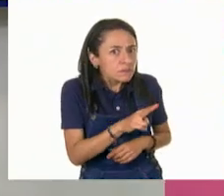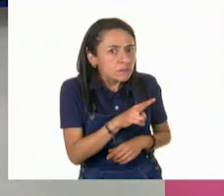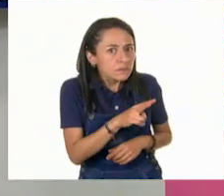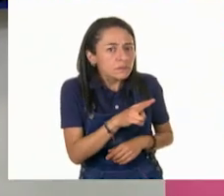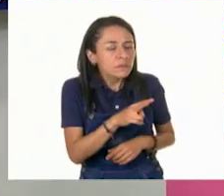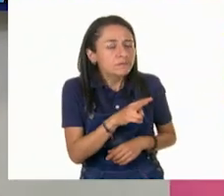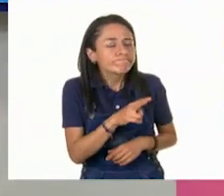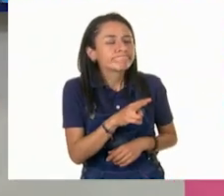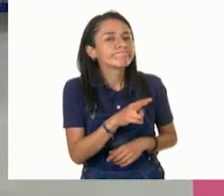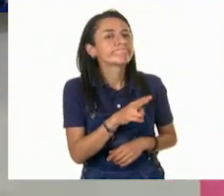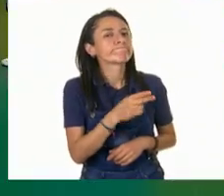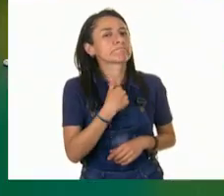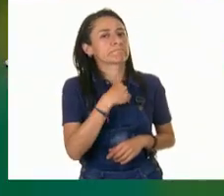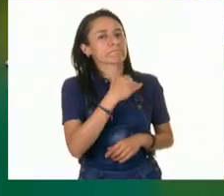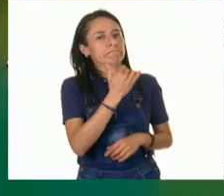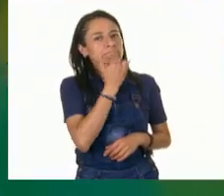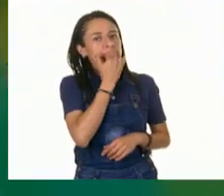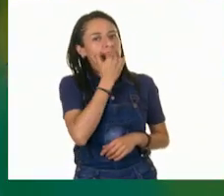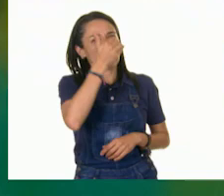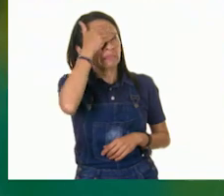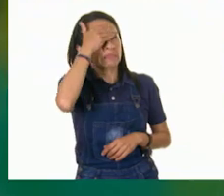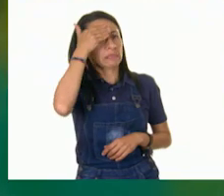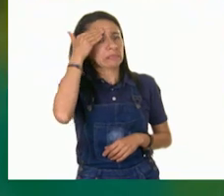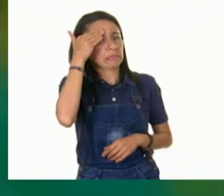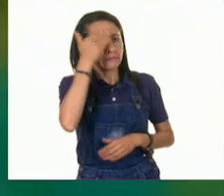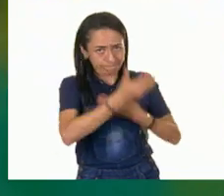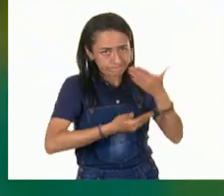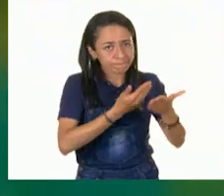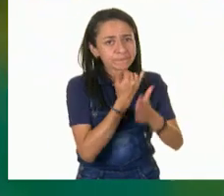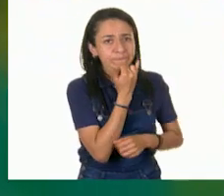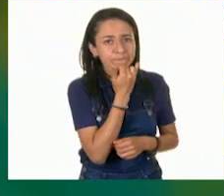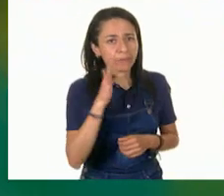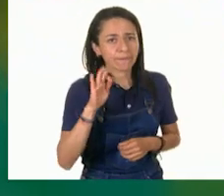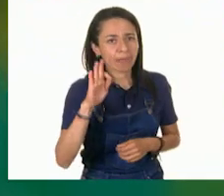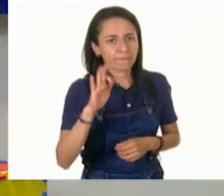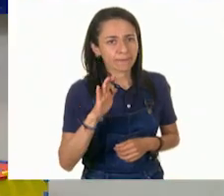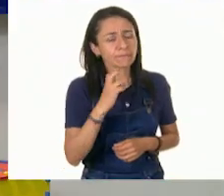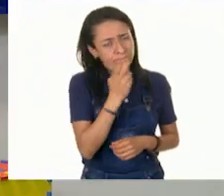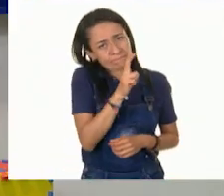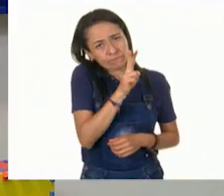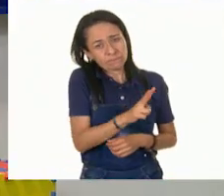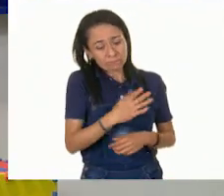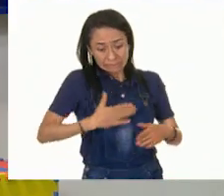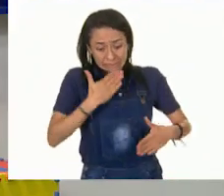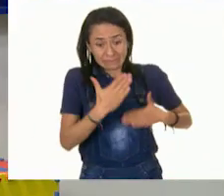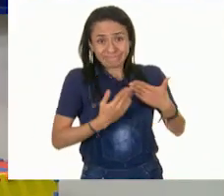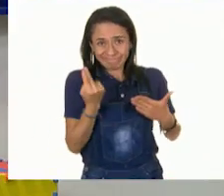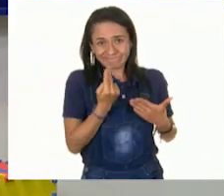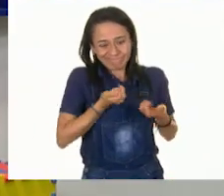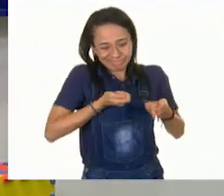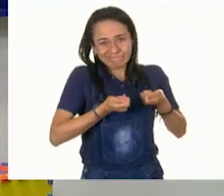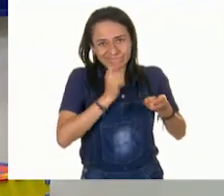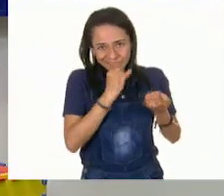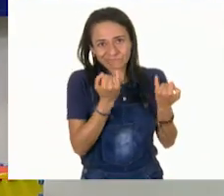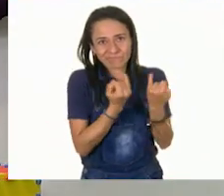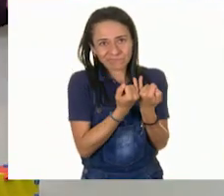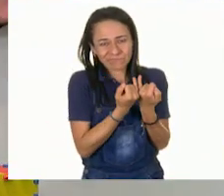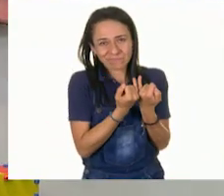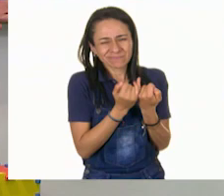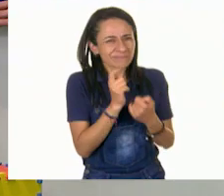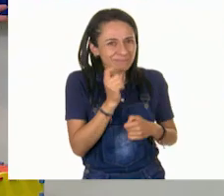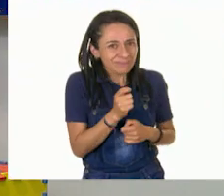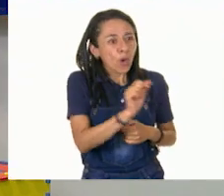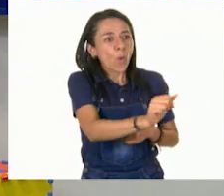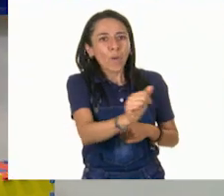discúlpame, Feferefe. Nunca me puse a pensar que nuestra alegría debe regularse también, porque pues puede herir los sentimientos de otras personas,